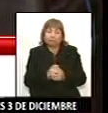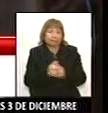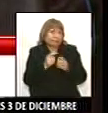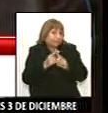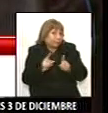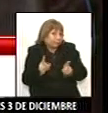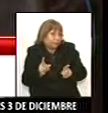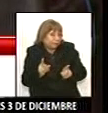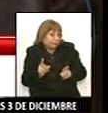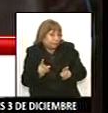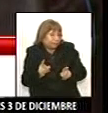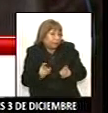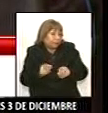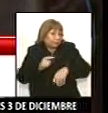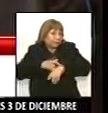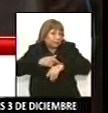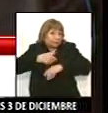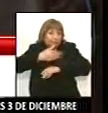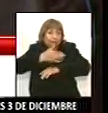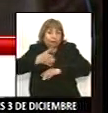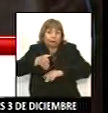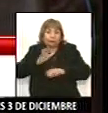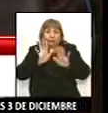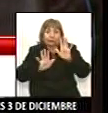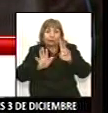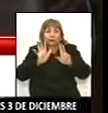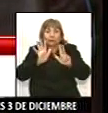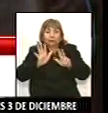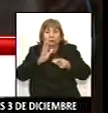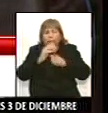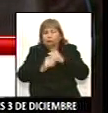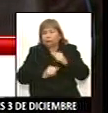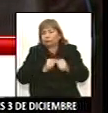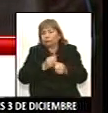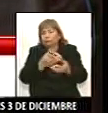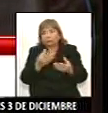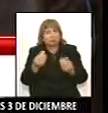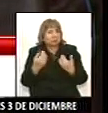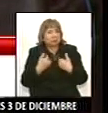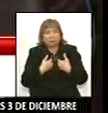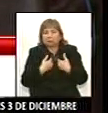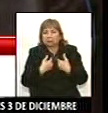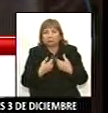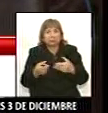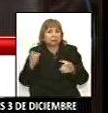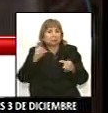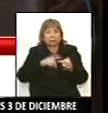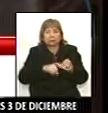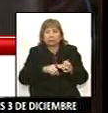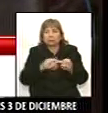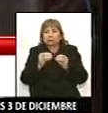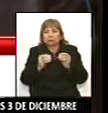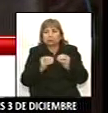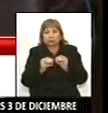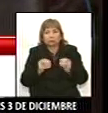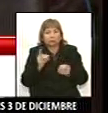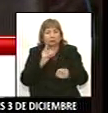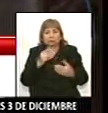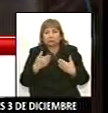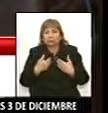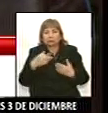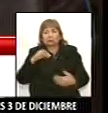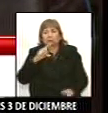embargo, dado el tiempo transcurrido, cerca de 18 años, muchos de ellos no encuentran una reincorporación o reubicación por no haber